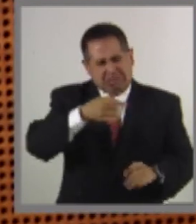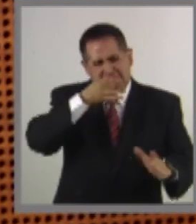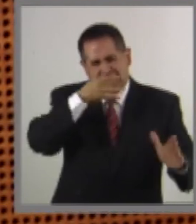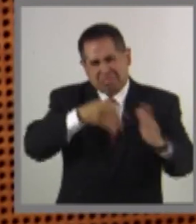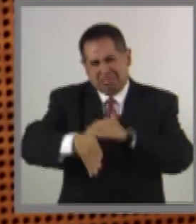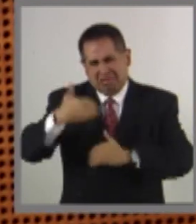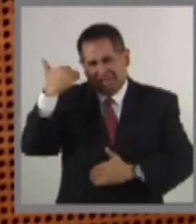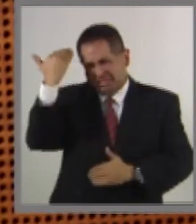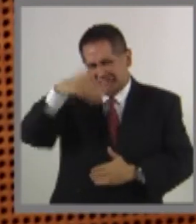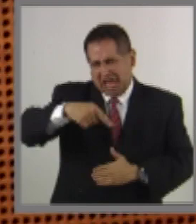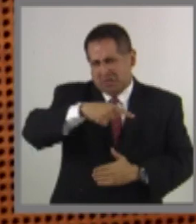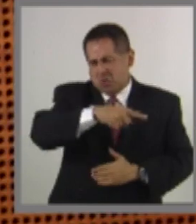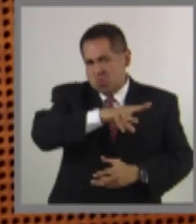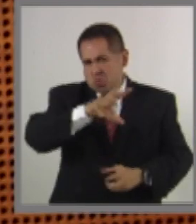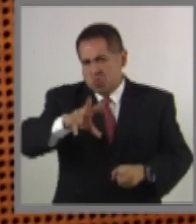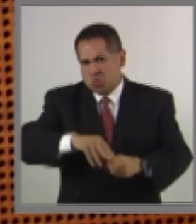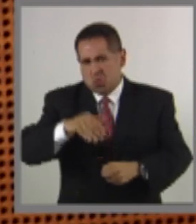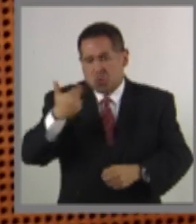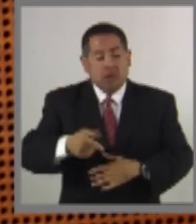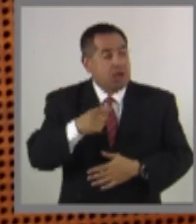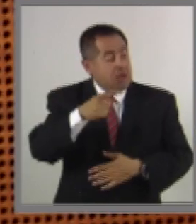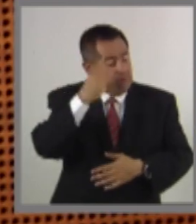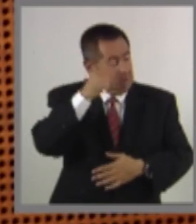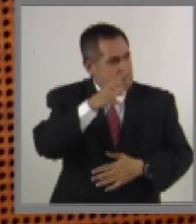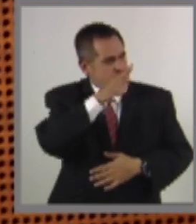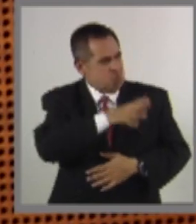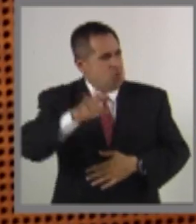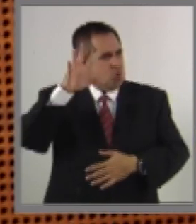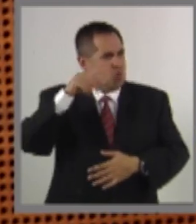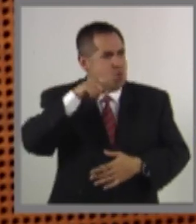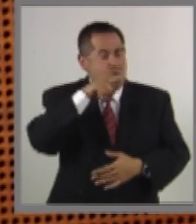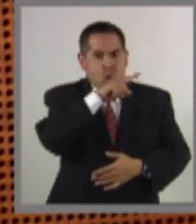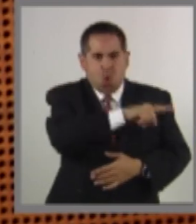Realmente me sorprendió a qué grado tiene